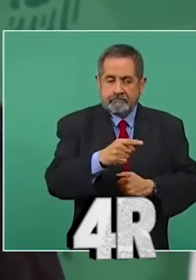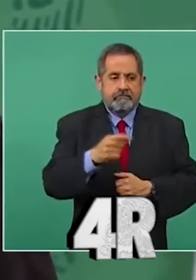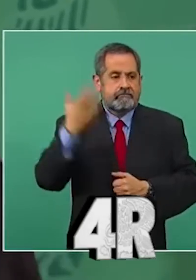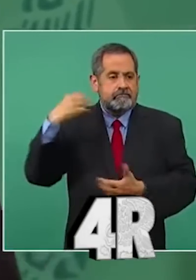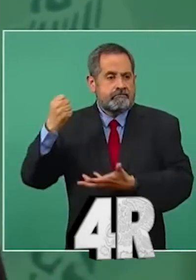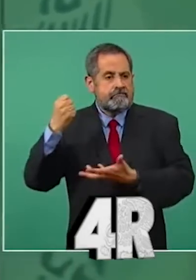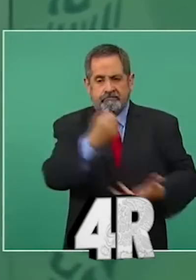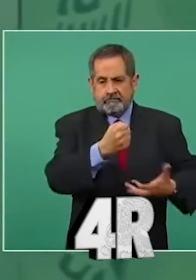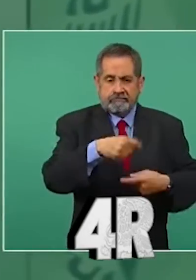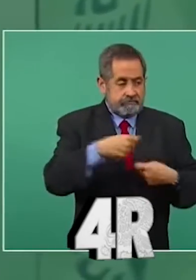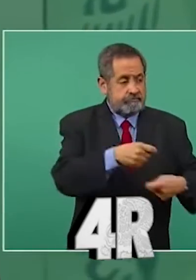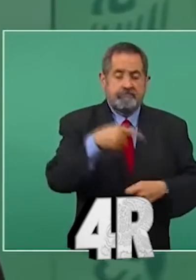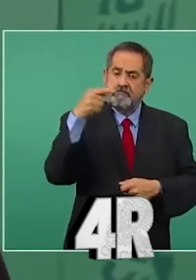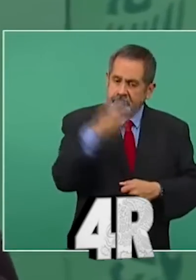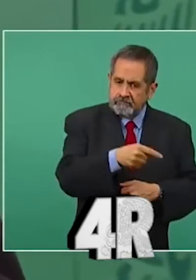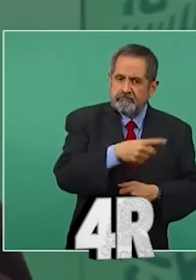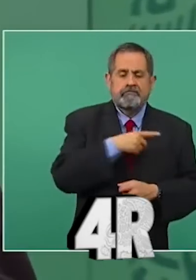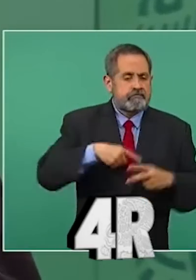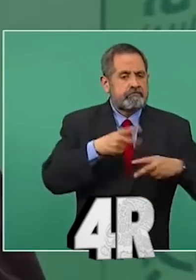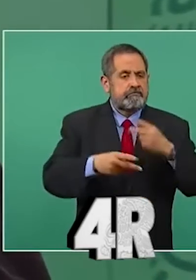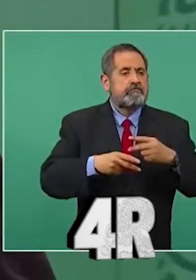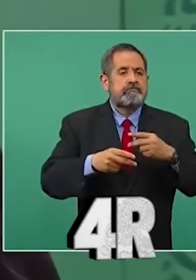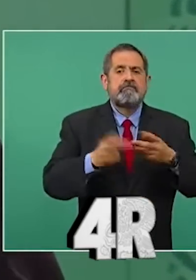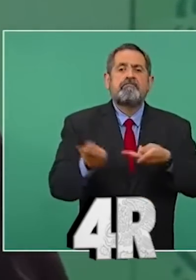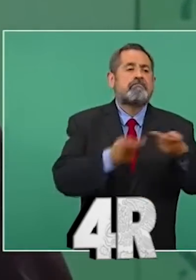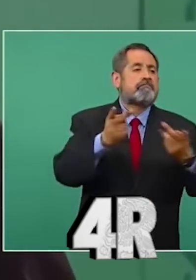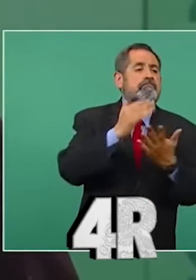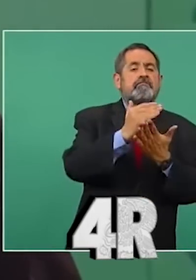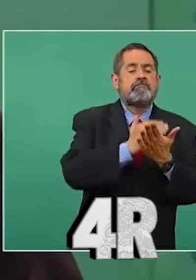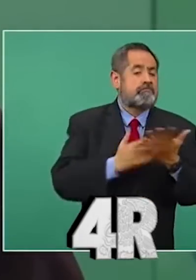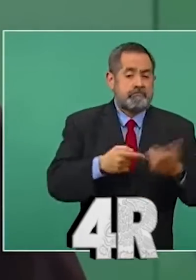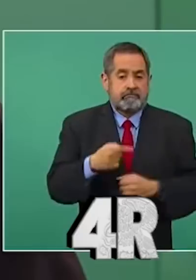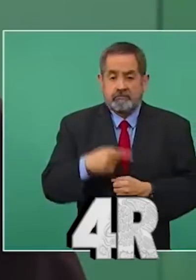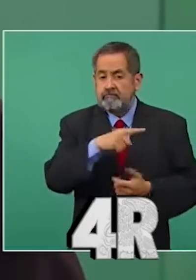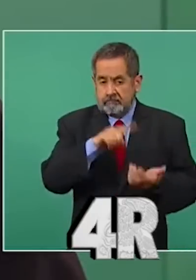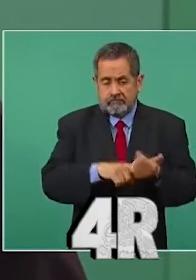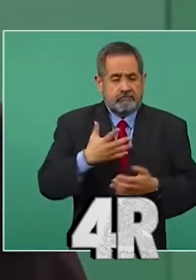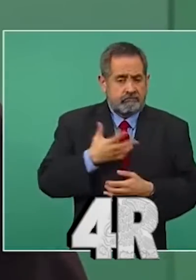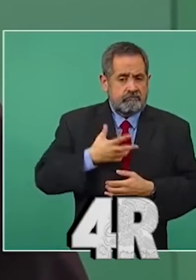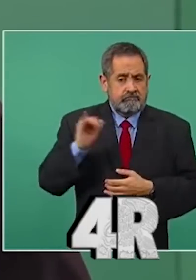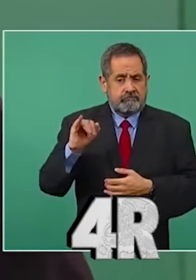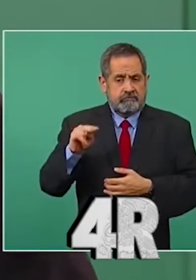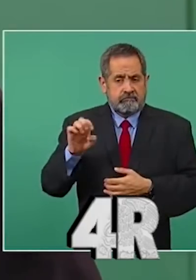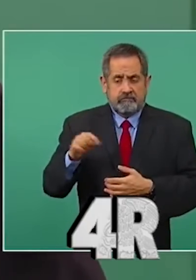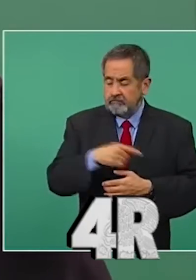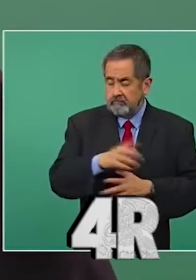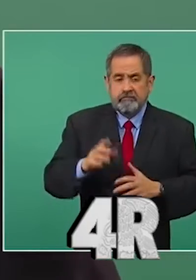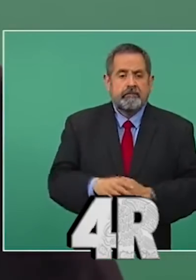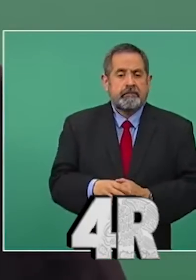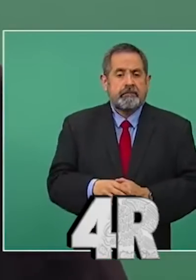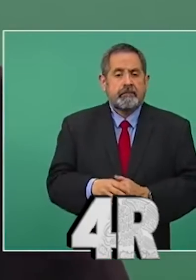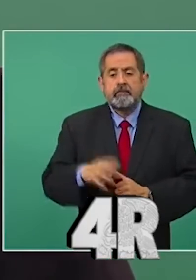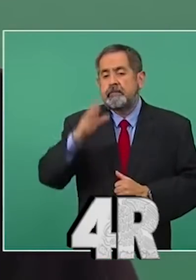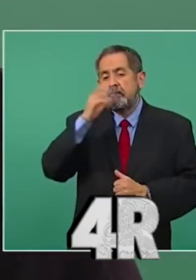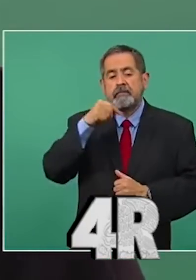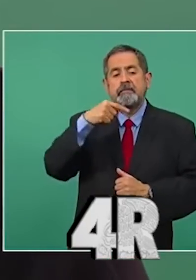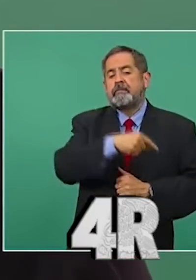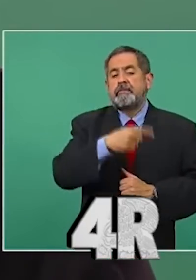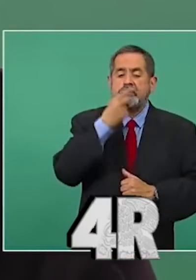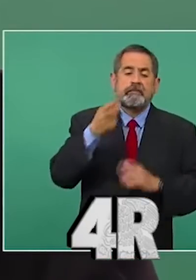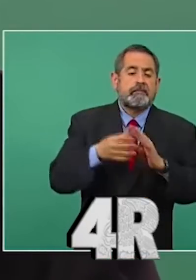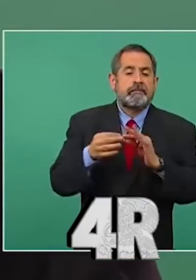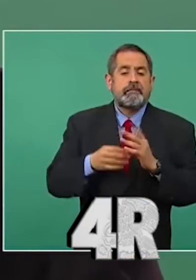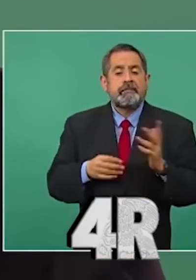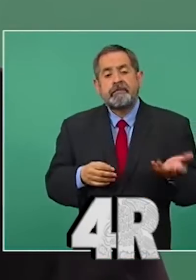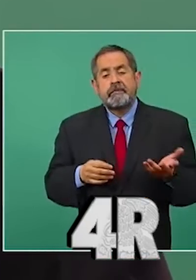y por supuesto yéndose por la fácil por estos amparos, los cuales ya están acostumbrados. Sin embargo, ciudadanos, uno a uno